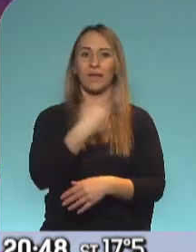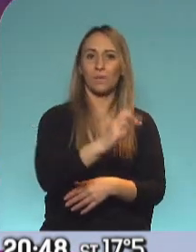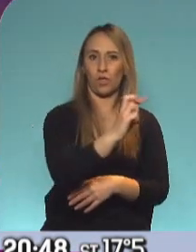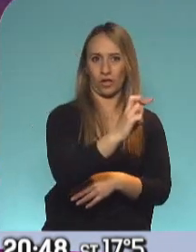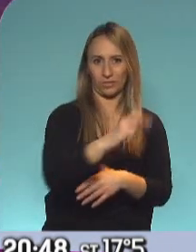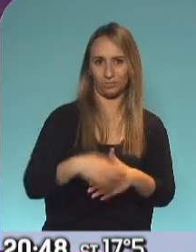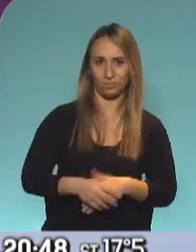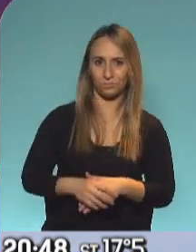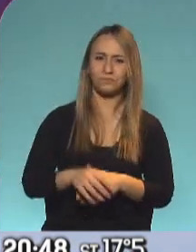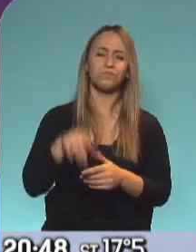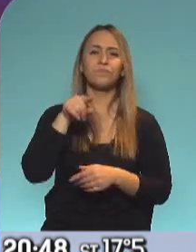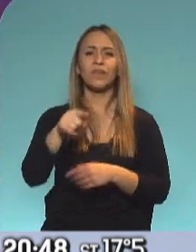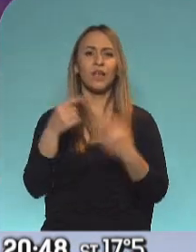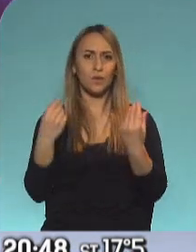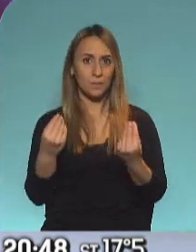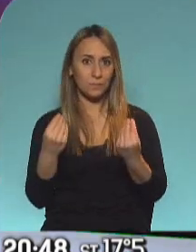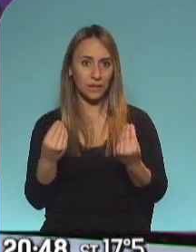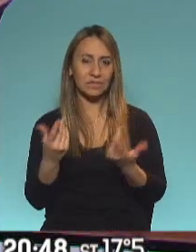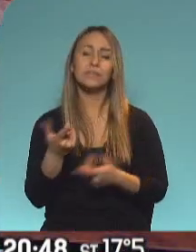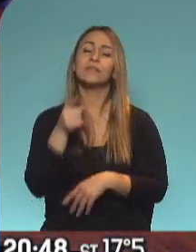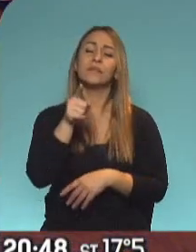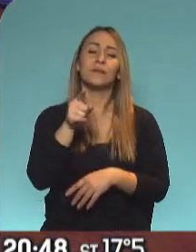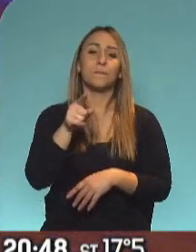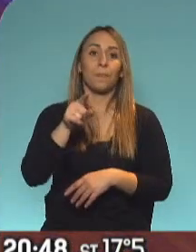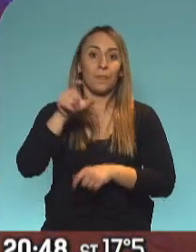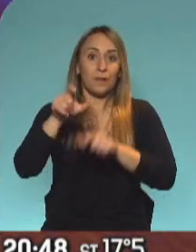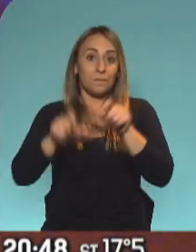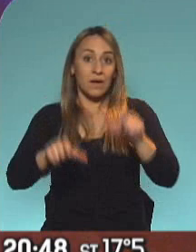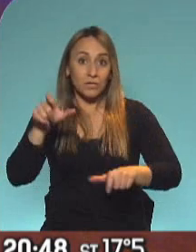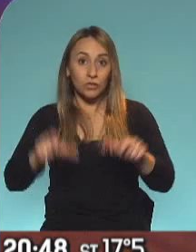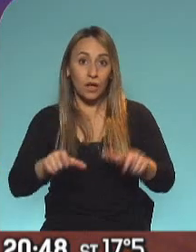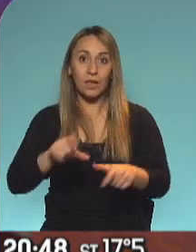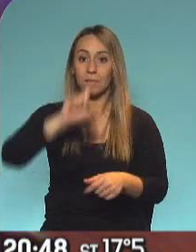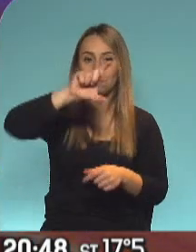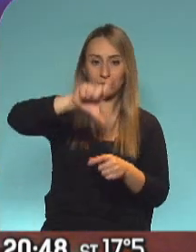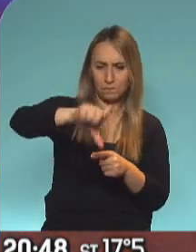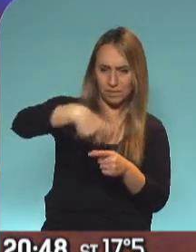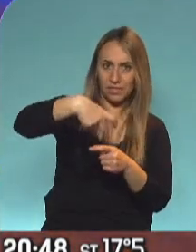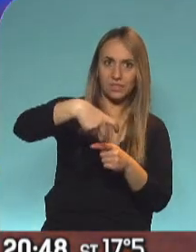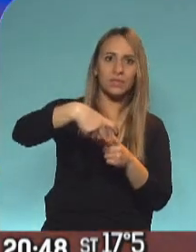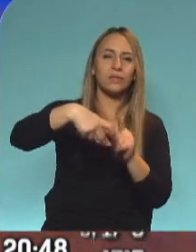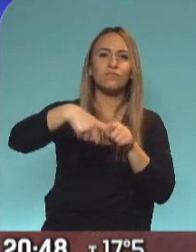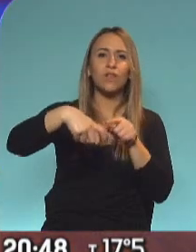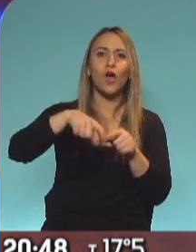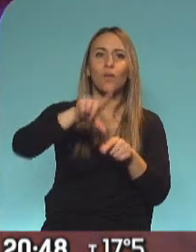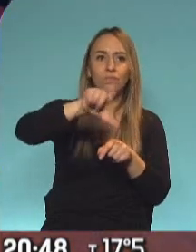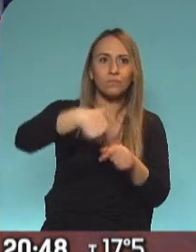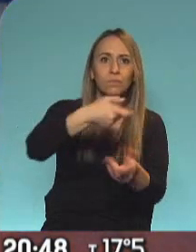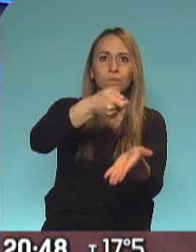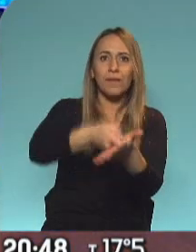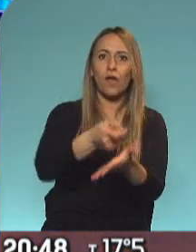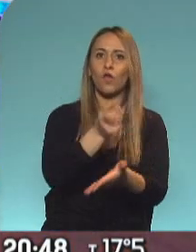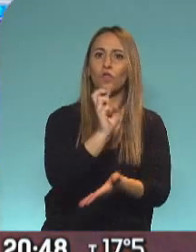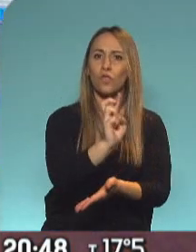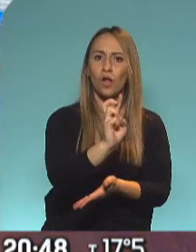acá? Los que gasten en tarjeta de crédito en dólares. Bueno, acá... Hasta un lado estábamos hablando de quienes no pueden comprar. Claro.